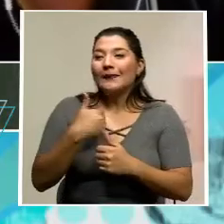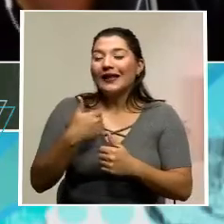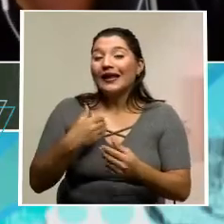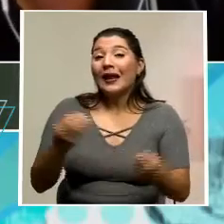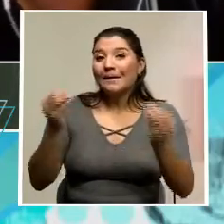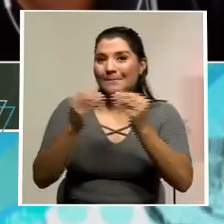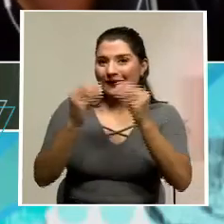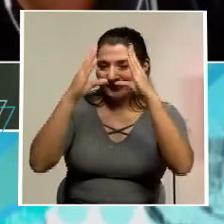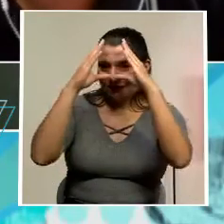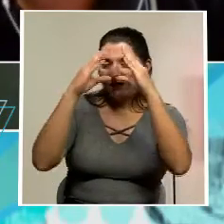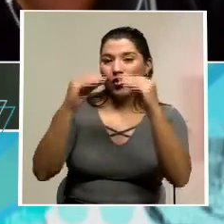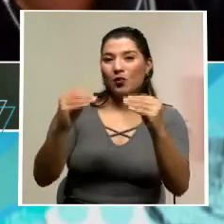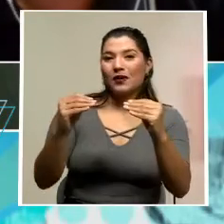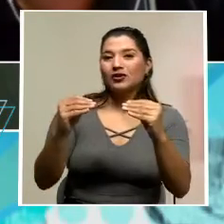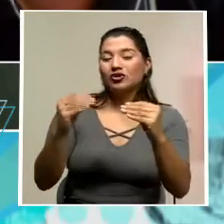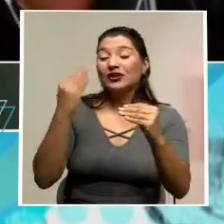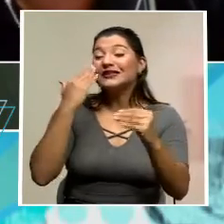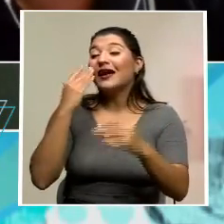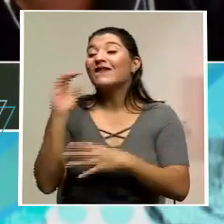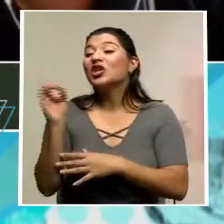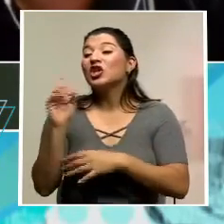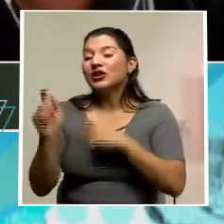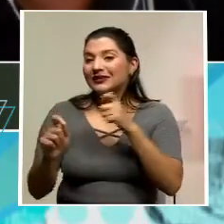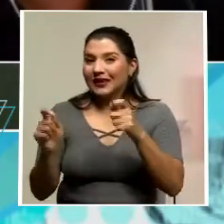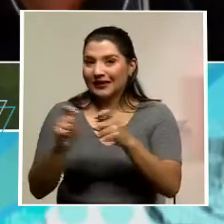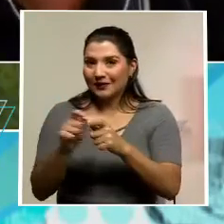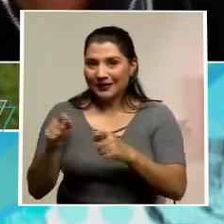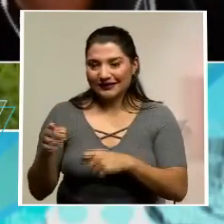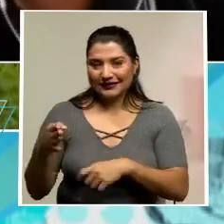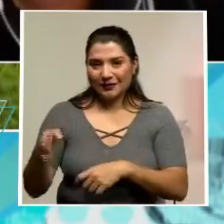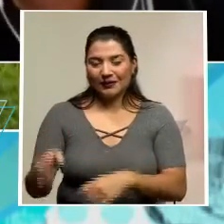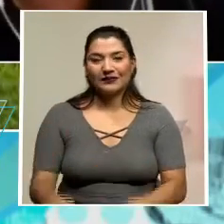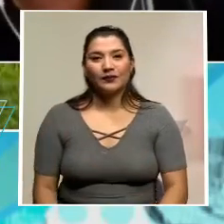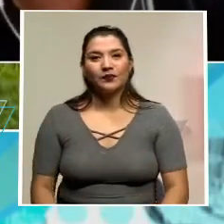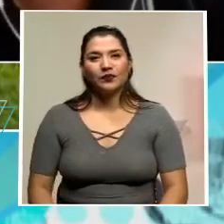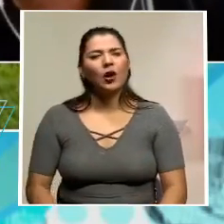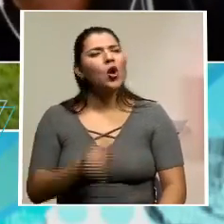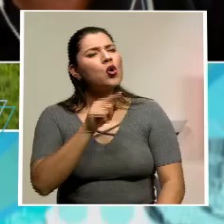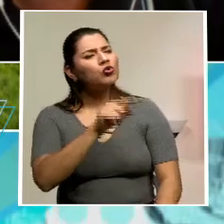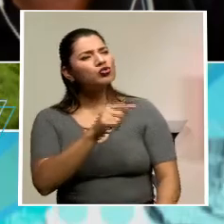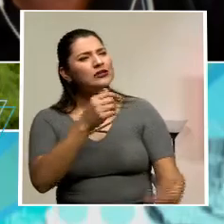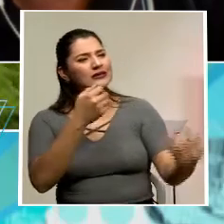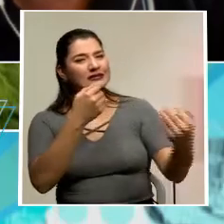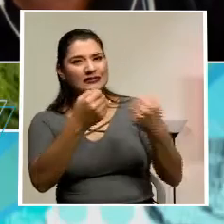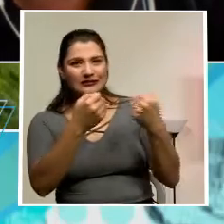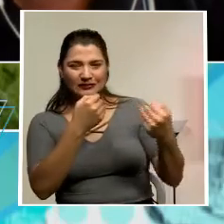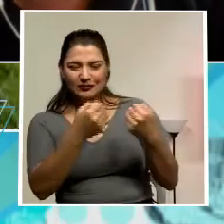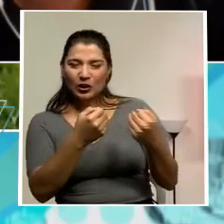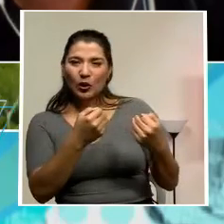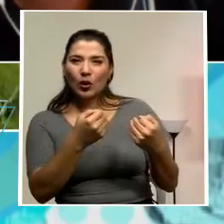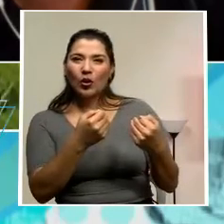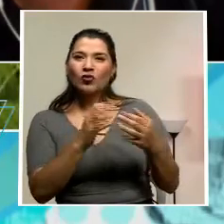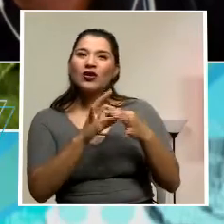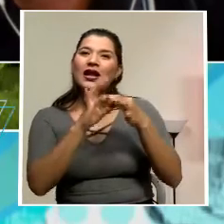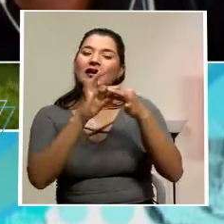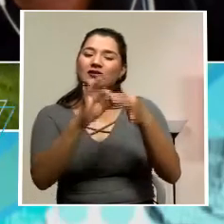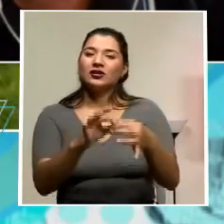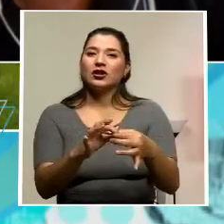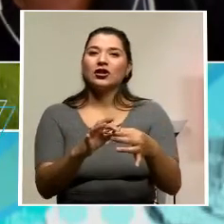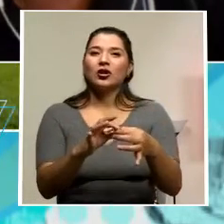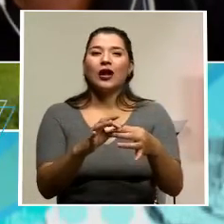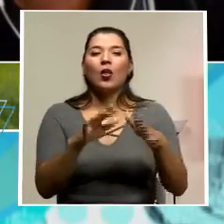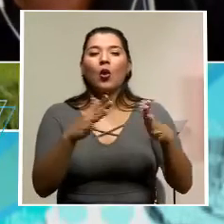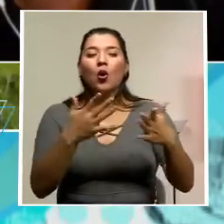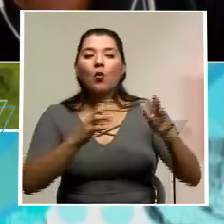de la distribución de la especie en toda esa cuenca. Usted hablaba recién de indicadores de la salud